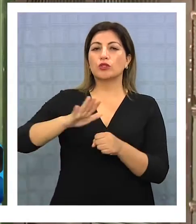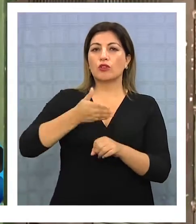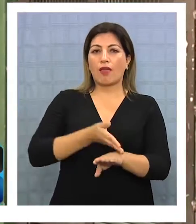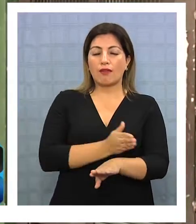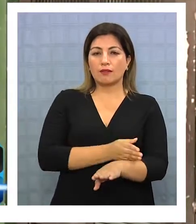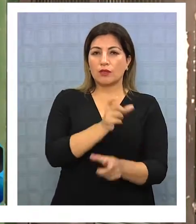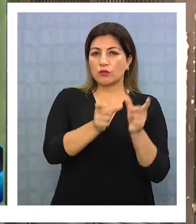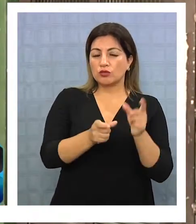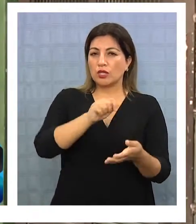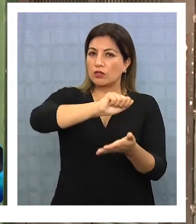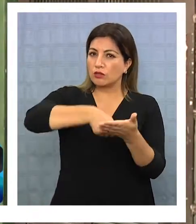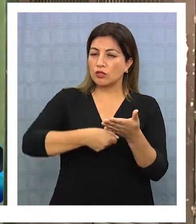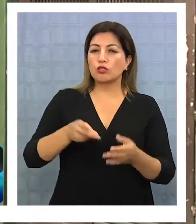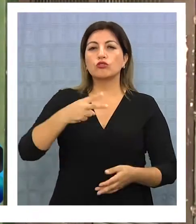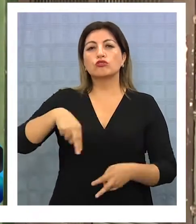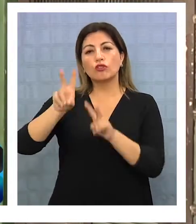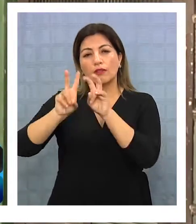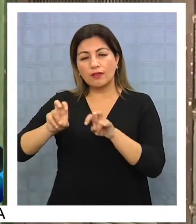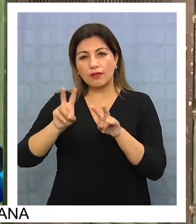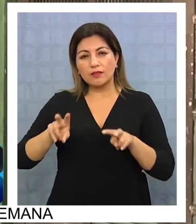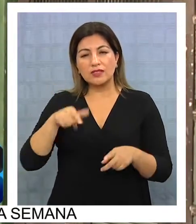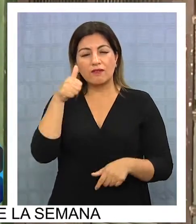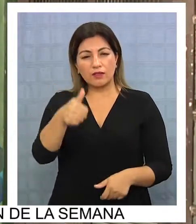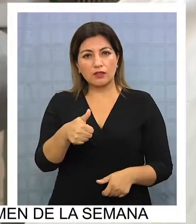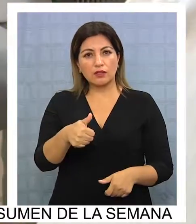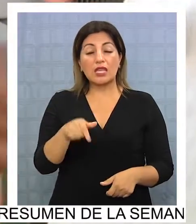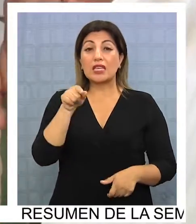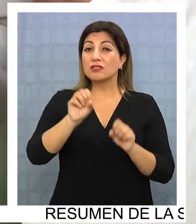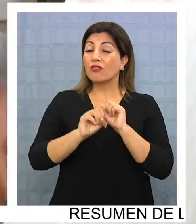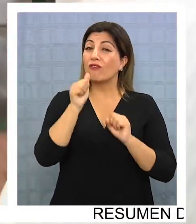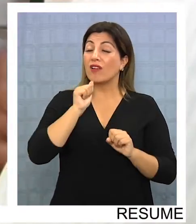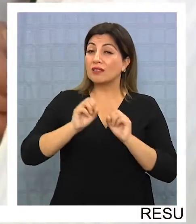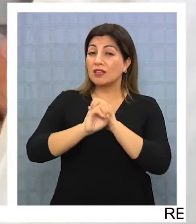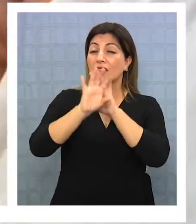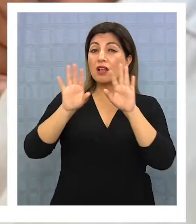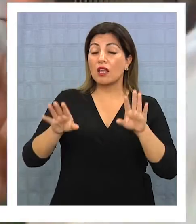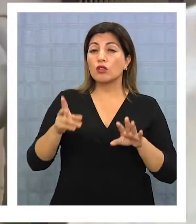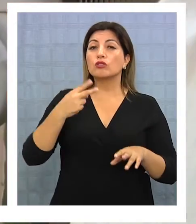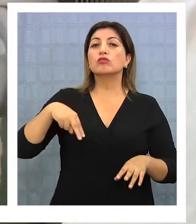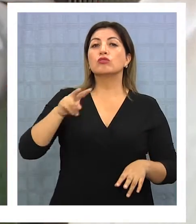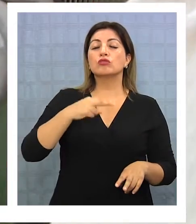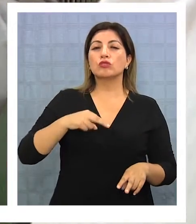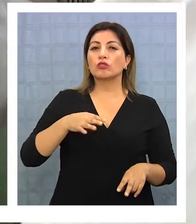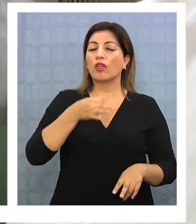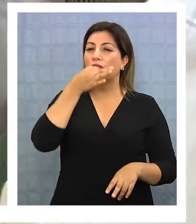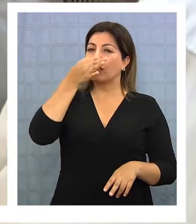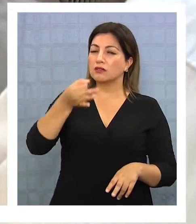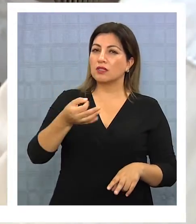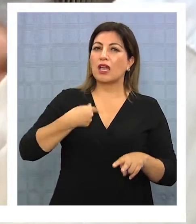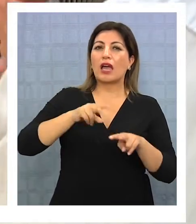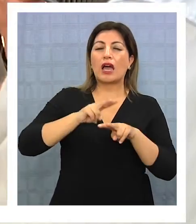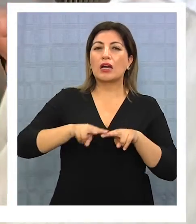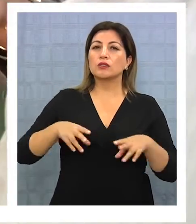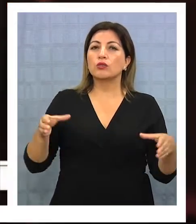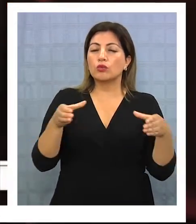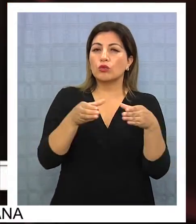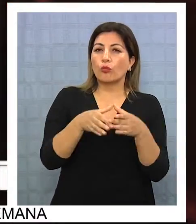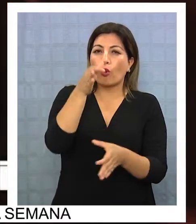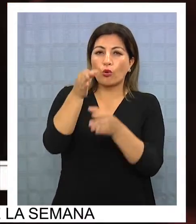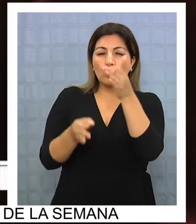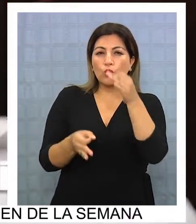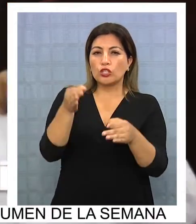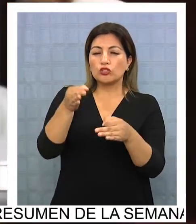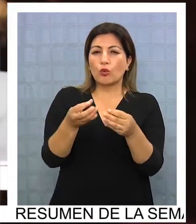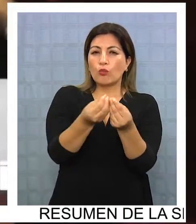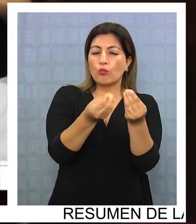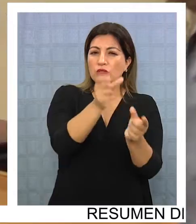y eso es lo que tenemos que revisar y definir ahora con esa claridad podemos activar estos mecanismos que te mencioné que podría ser una mediación colectiva podría ser un juicio colectivo